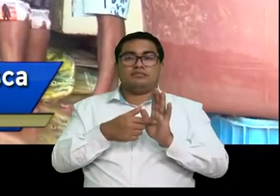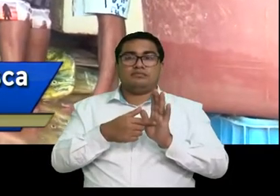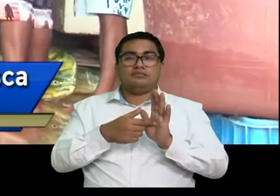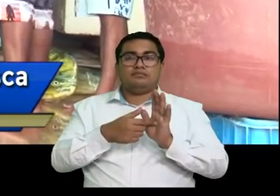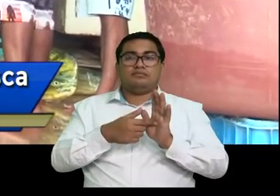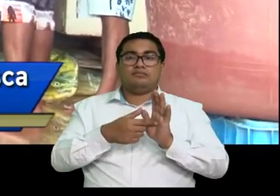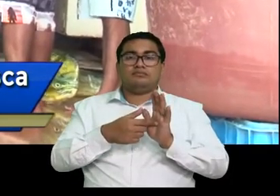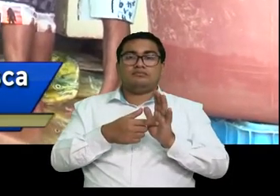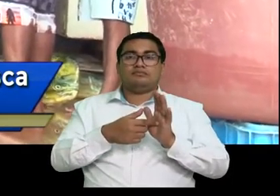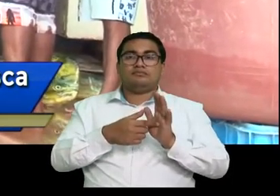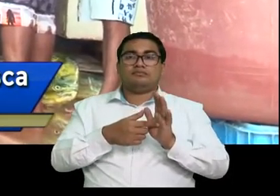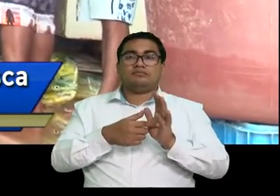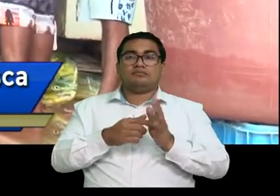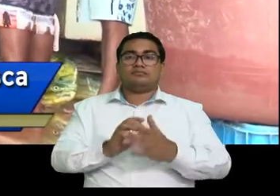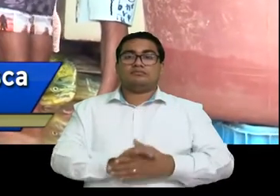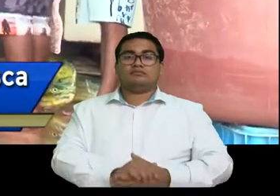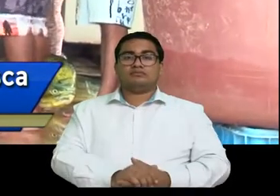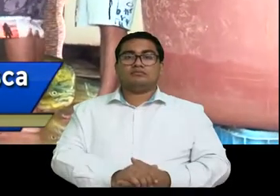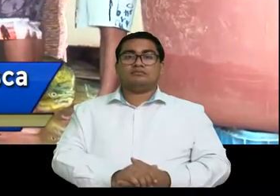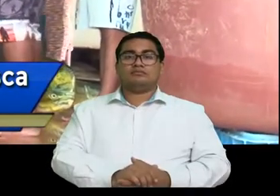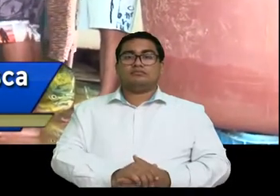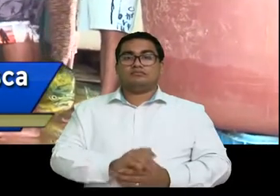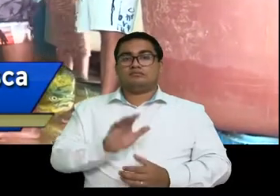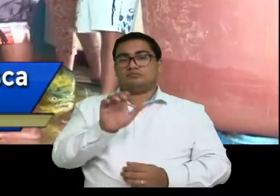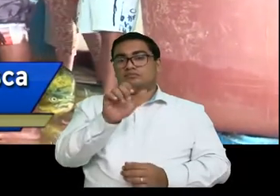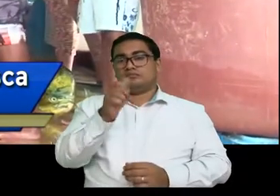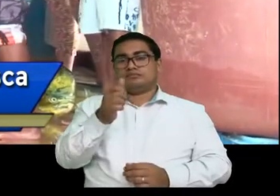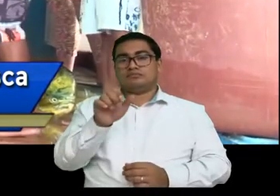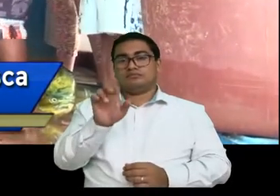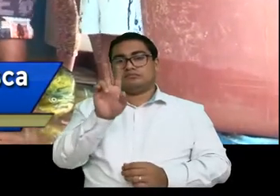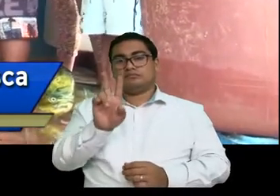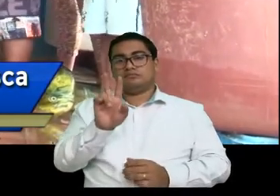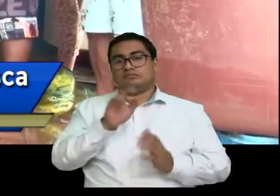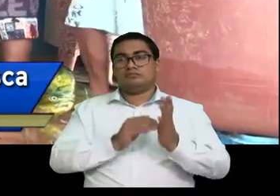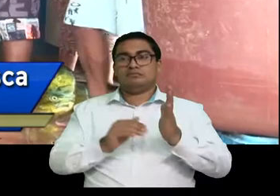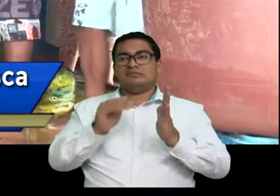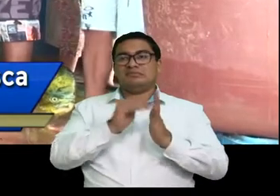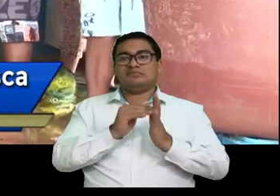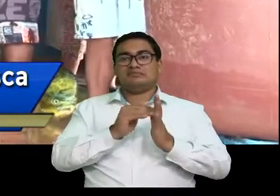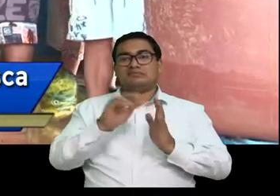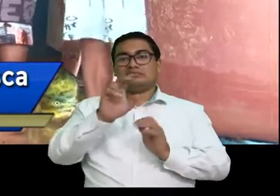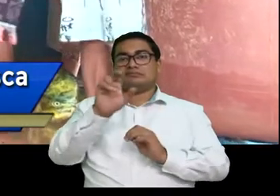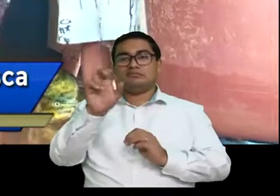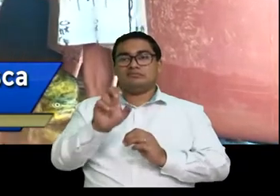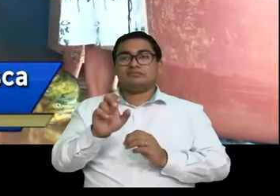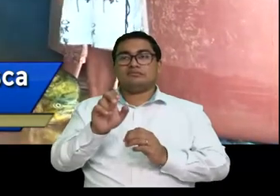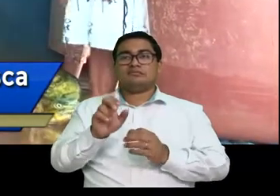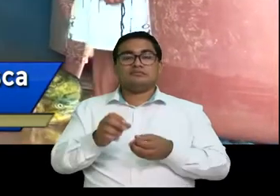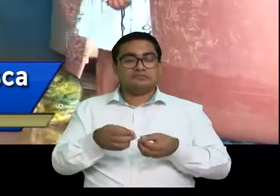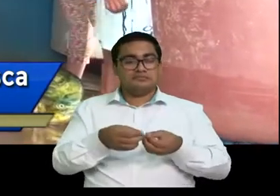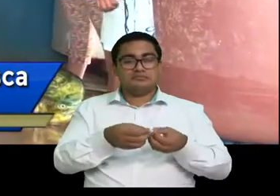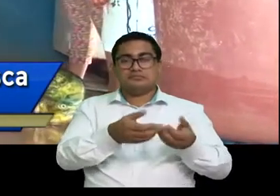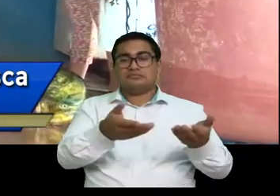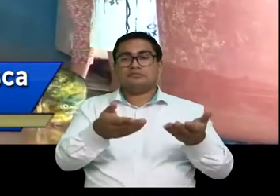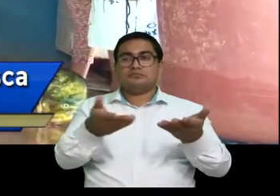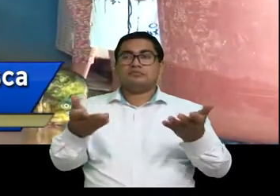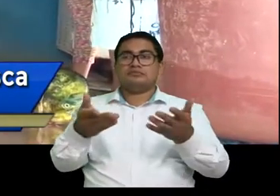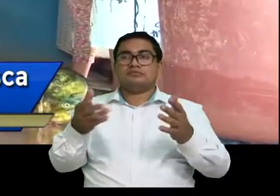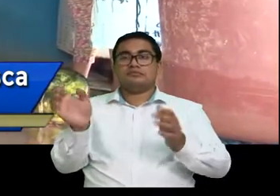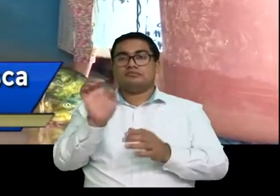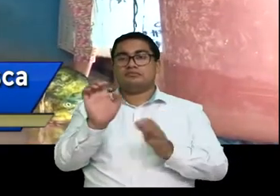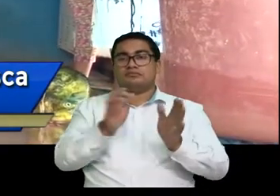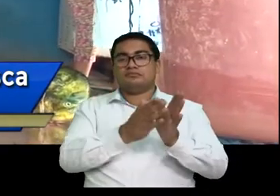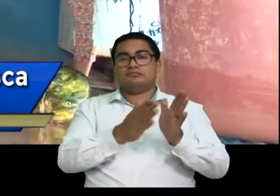Haberle regresado casi 62 millones de Córdoba solo de enero